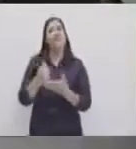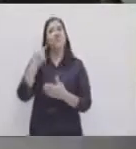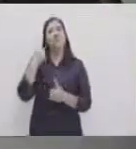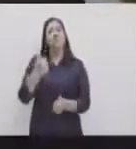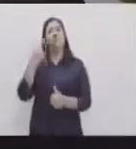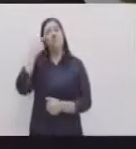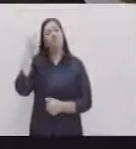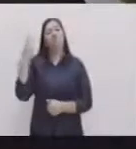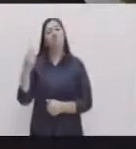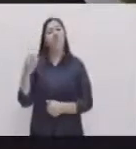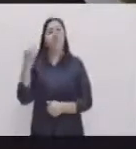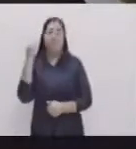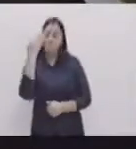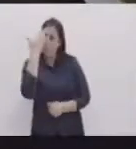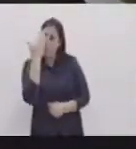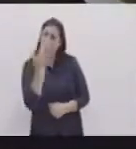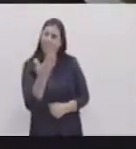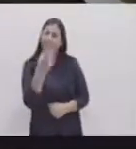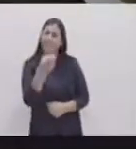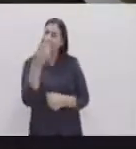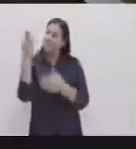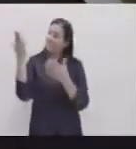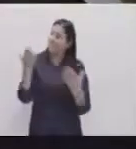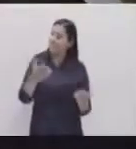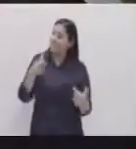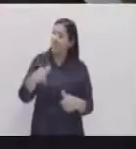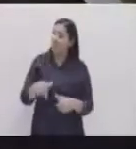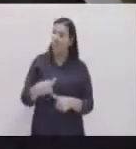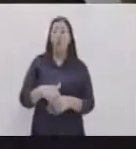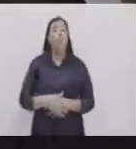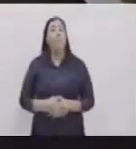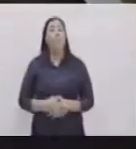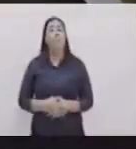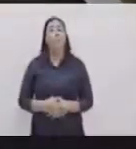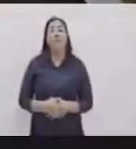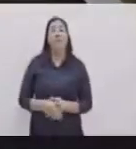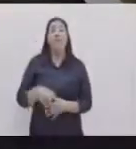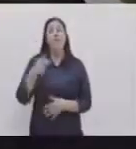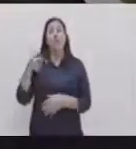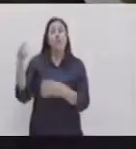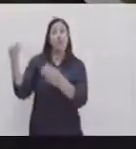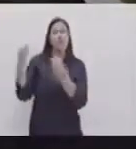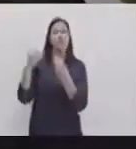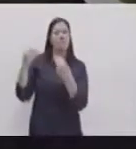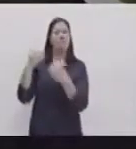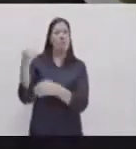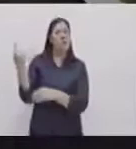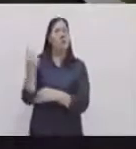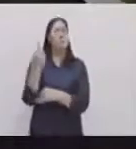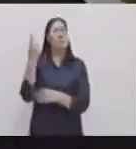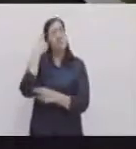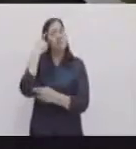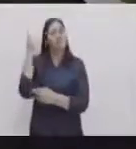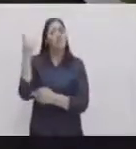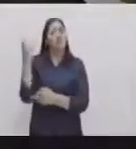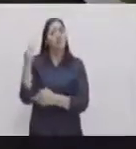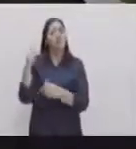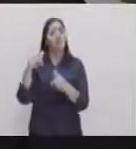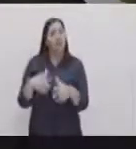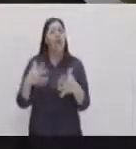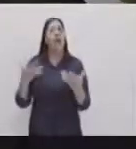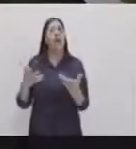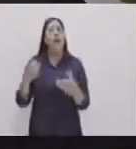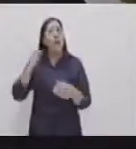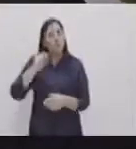sueño. Muchas gracias, Silvia, por haber estado con nosotros el día de hoy y habernos enseñado la importancia del sueño y fomentar